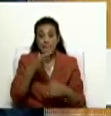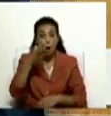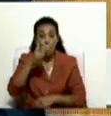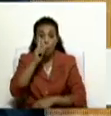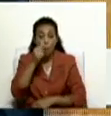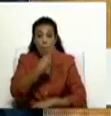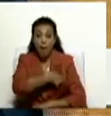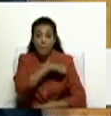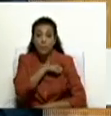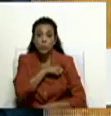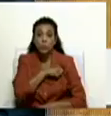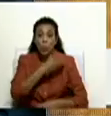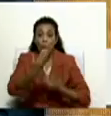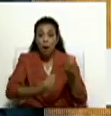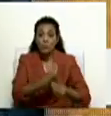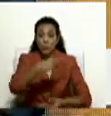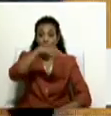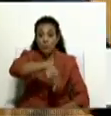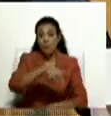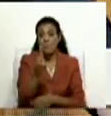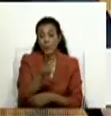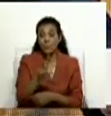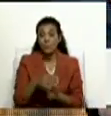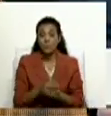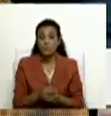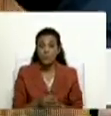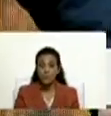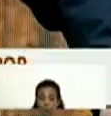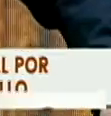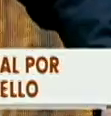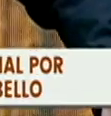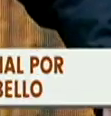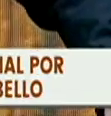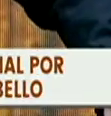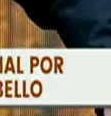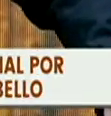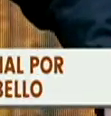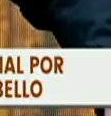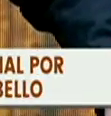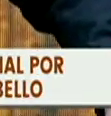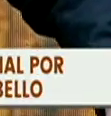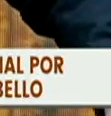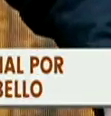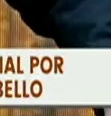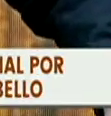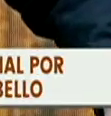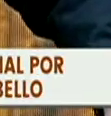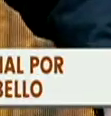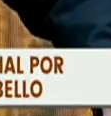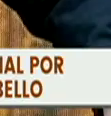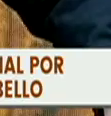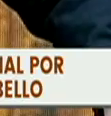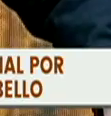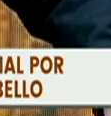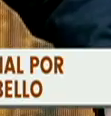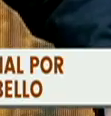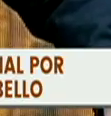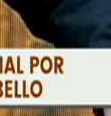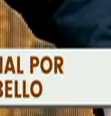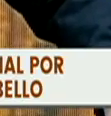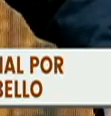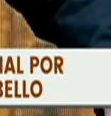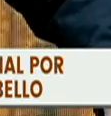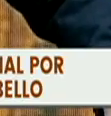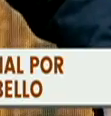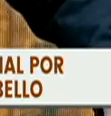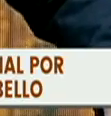tiene acciones aquí en Venezuela paes en su autobiografía que escribe 46 años